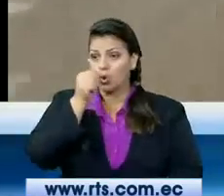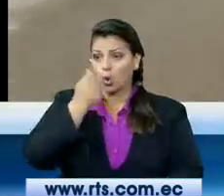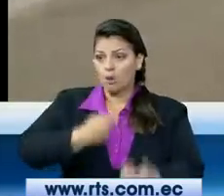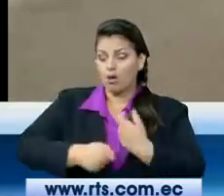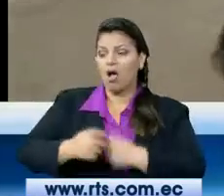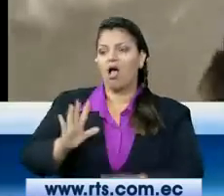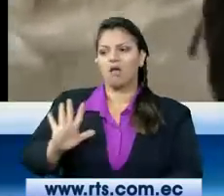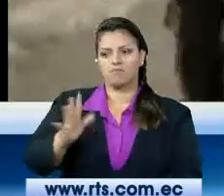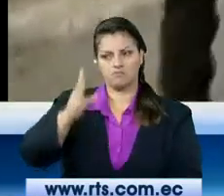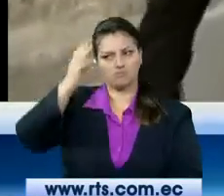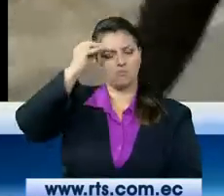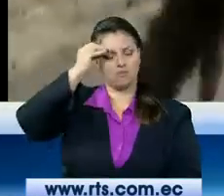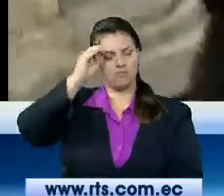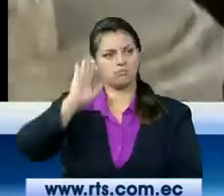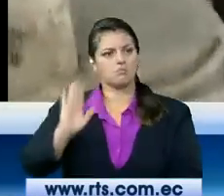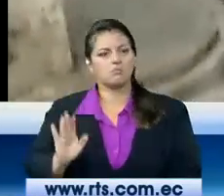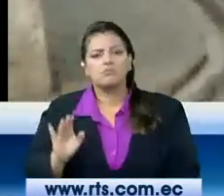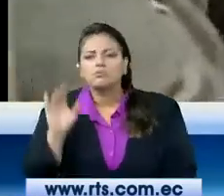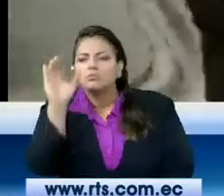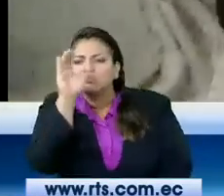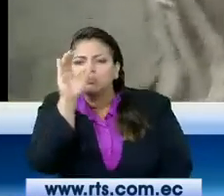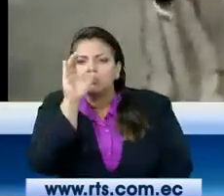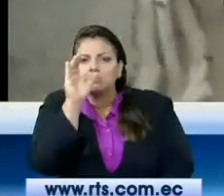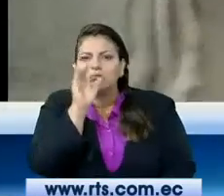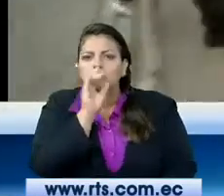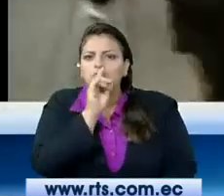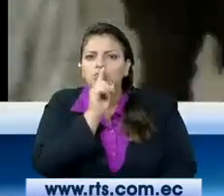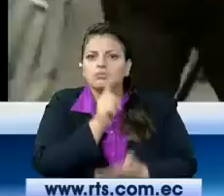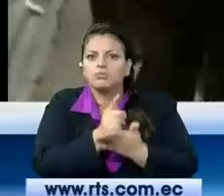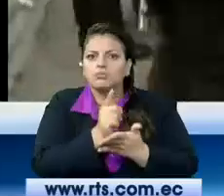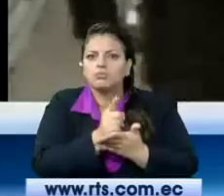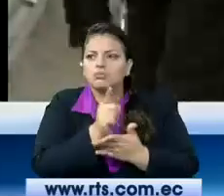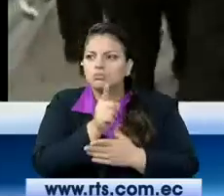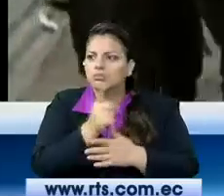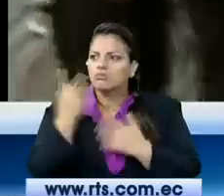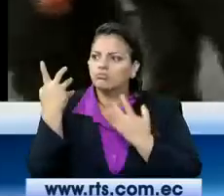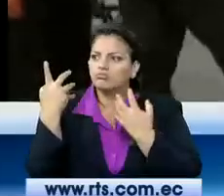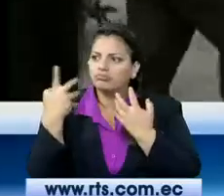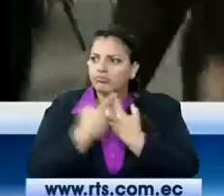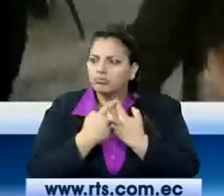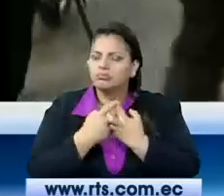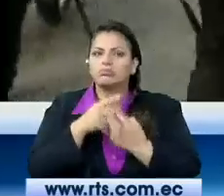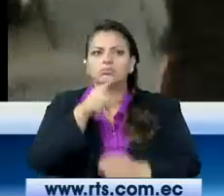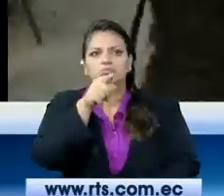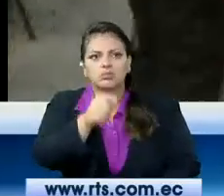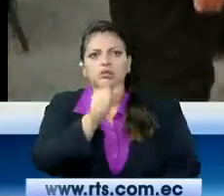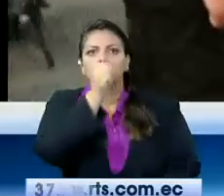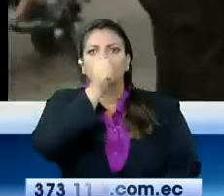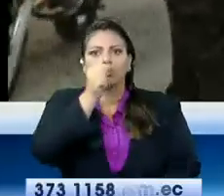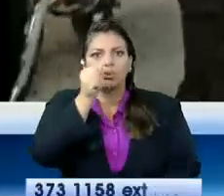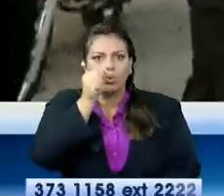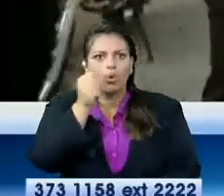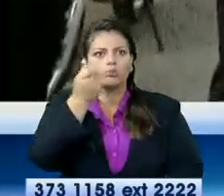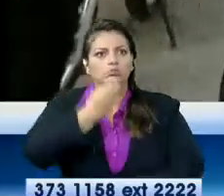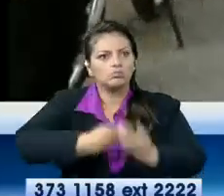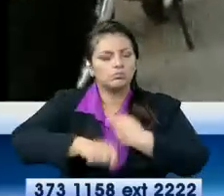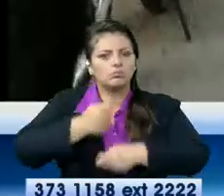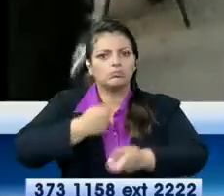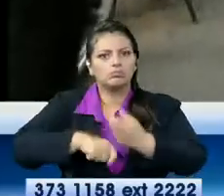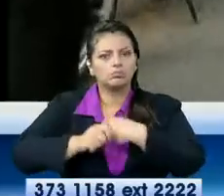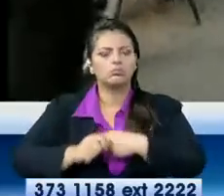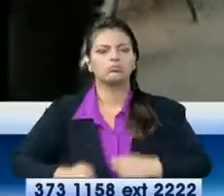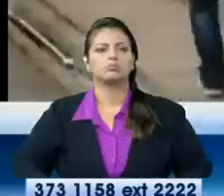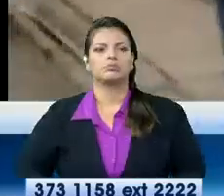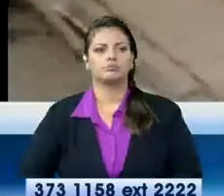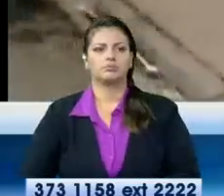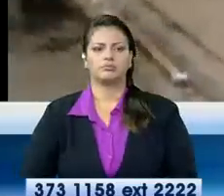lugar bastante concurrente para el consumo. Y el expendio nosotros logramos realizar ese operativo basado en las